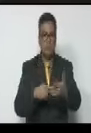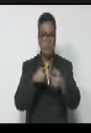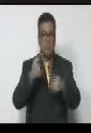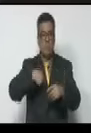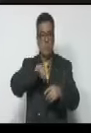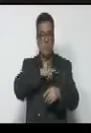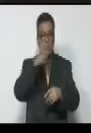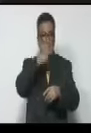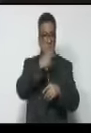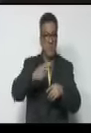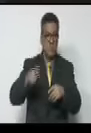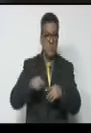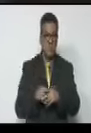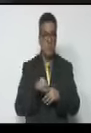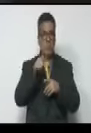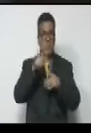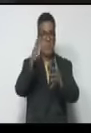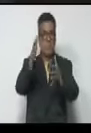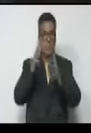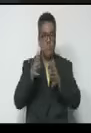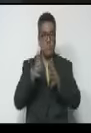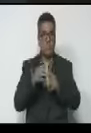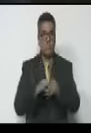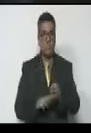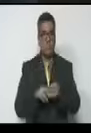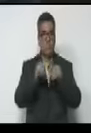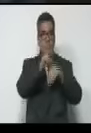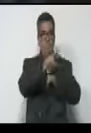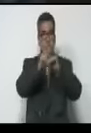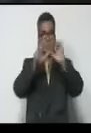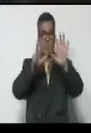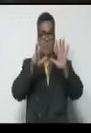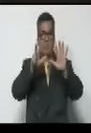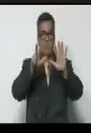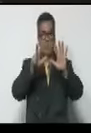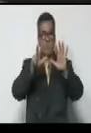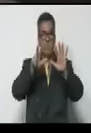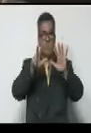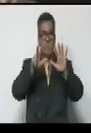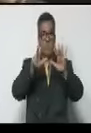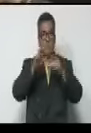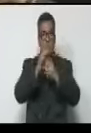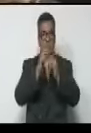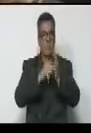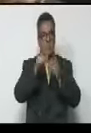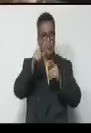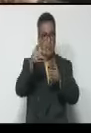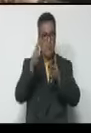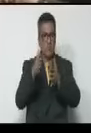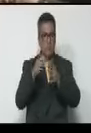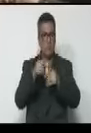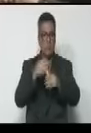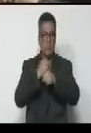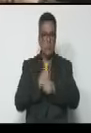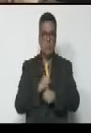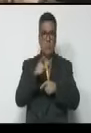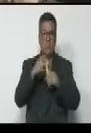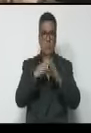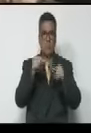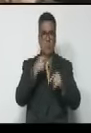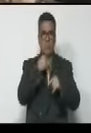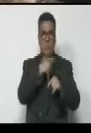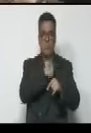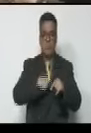nuestro pueblo, tiempo, que es la gran victoria, diputado, del 28 diputado. De abril, para que viva la patria y no muera la esperanza. Es todo,